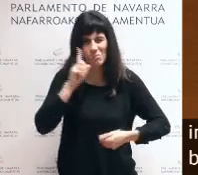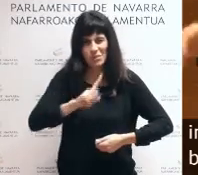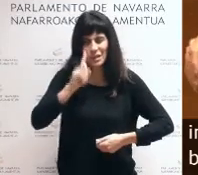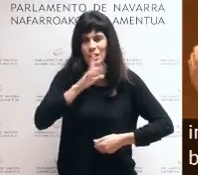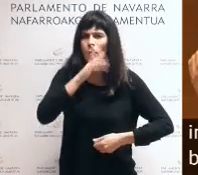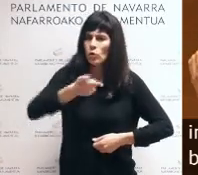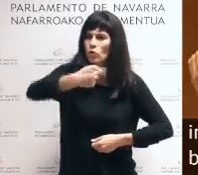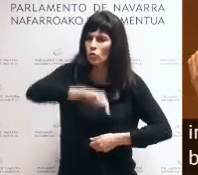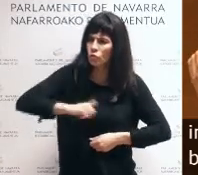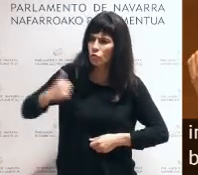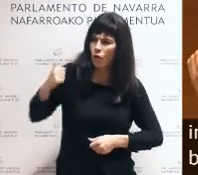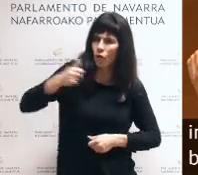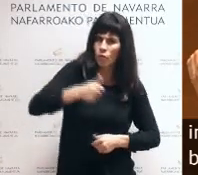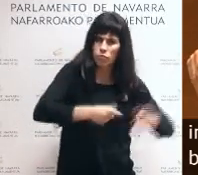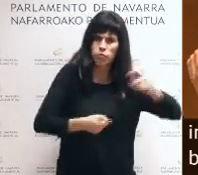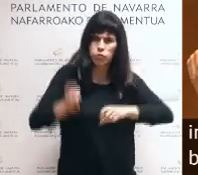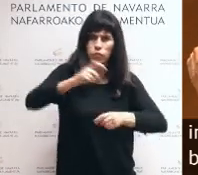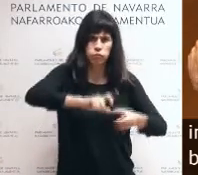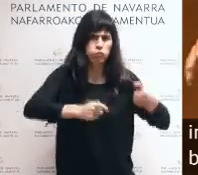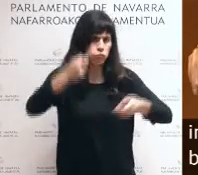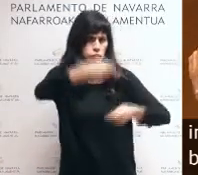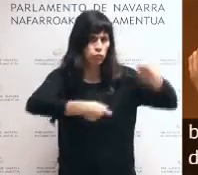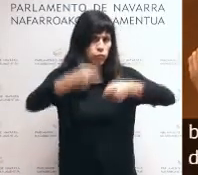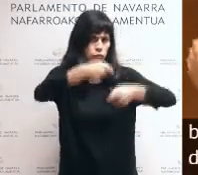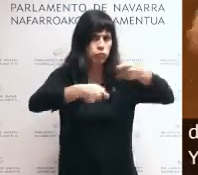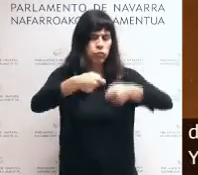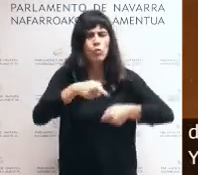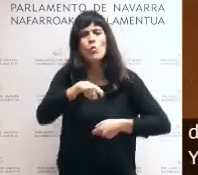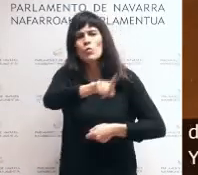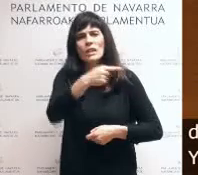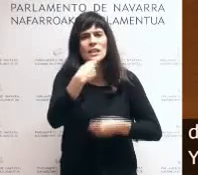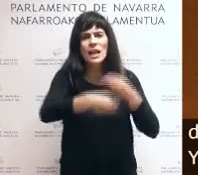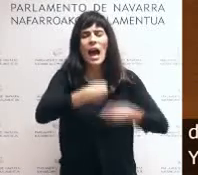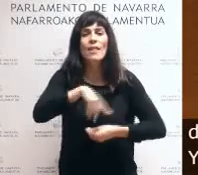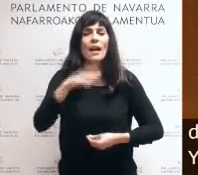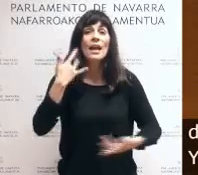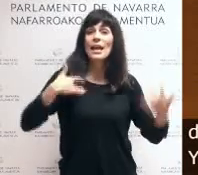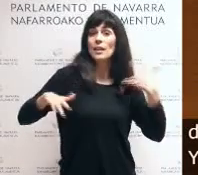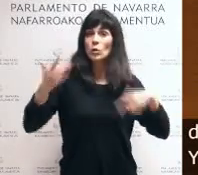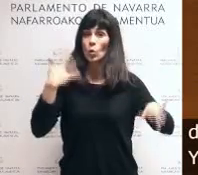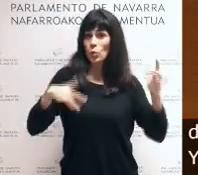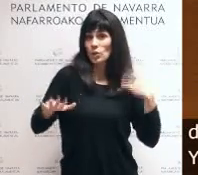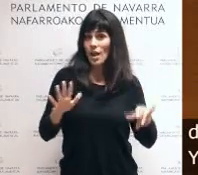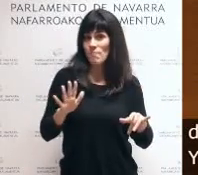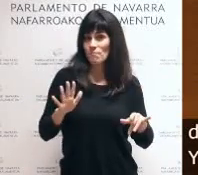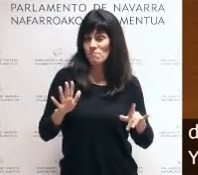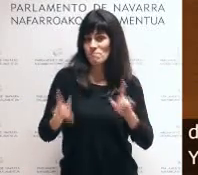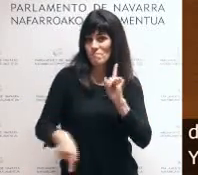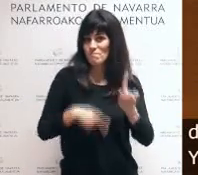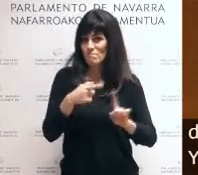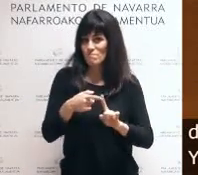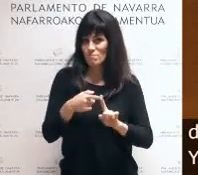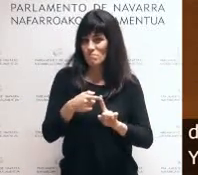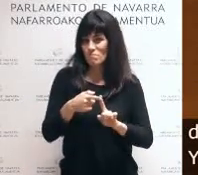desarrollo. Y lo hacen solamente como excusa para renunciar a revertir el